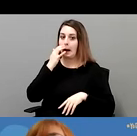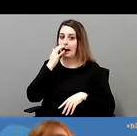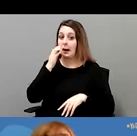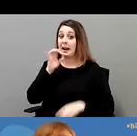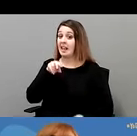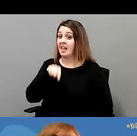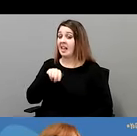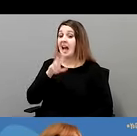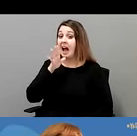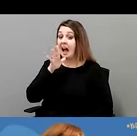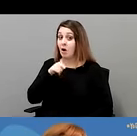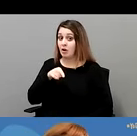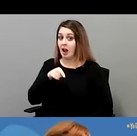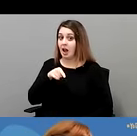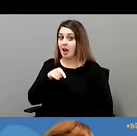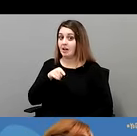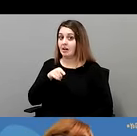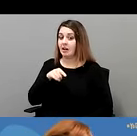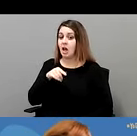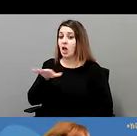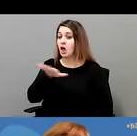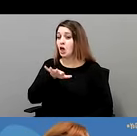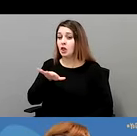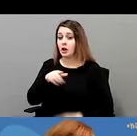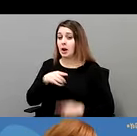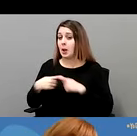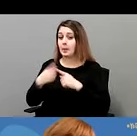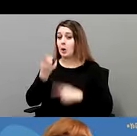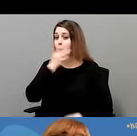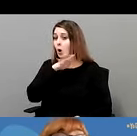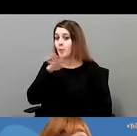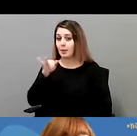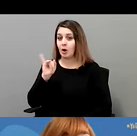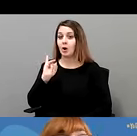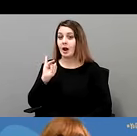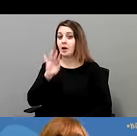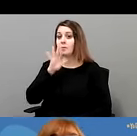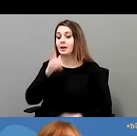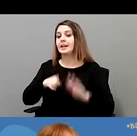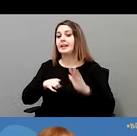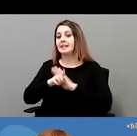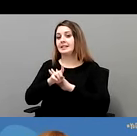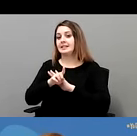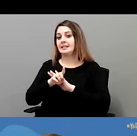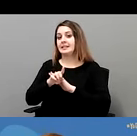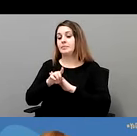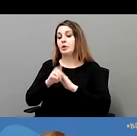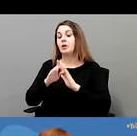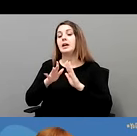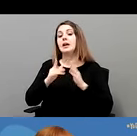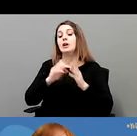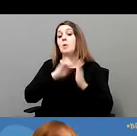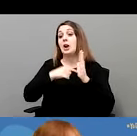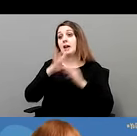Es ahora mismo el lugar donde mayor compatibilidad existía por un desarrollo de la autonomía, ¿vale?